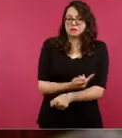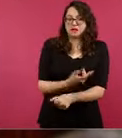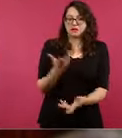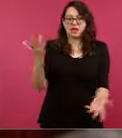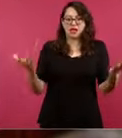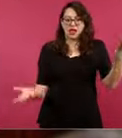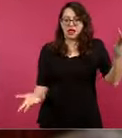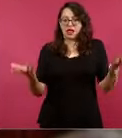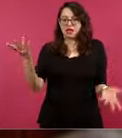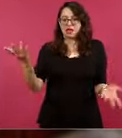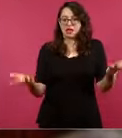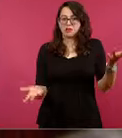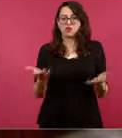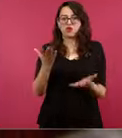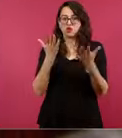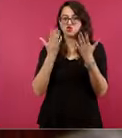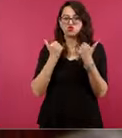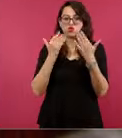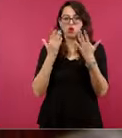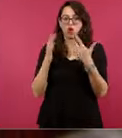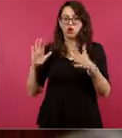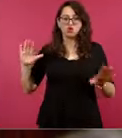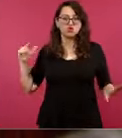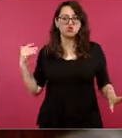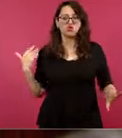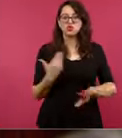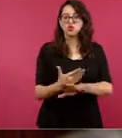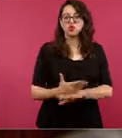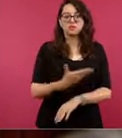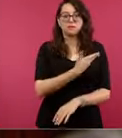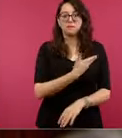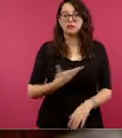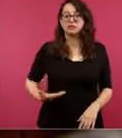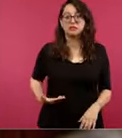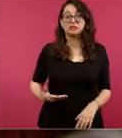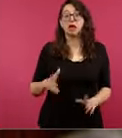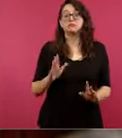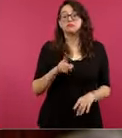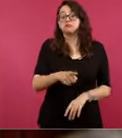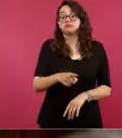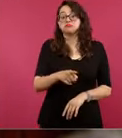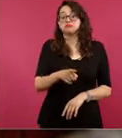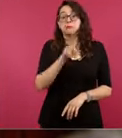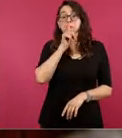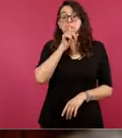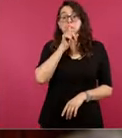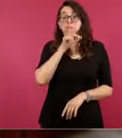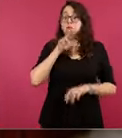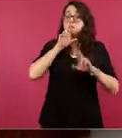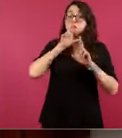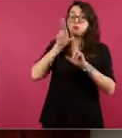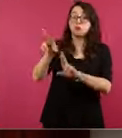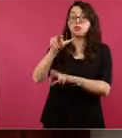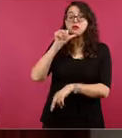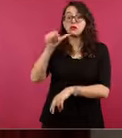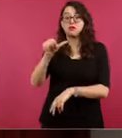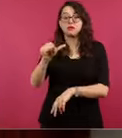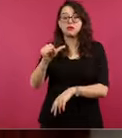equilibrio en el ataque hacia el Ejecutivo, que no puede responder, pero también que lo utilicen algunos candidatos precisamente